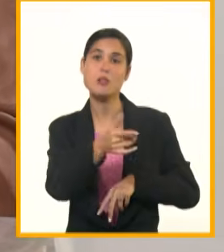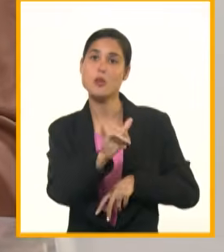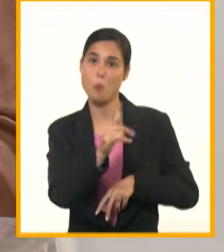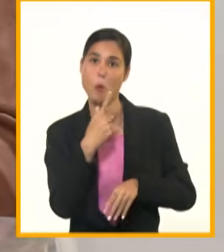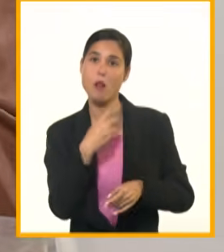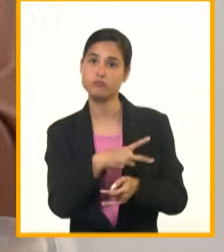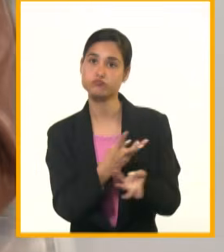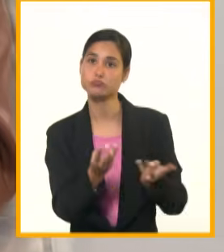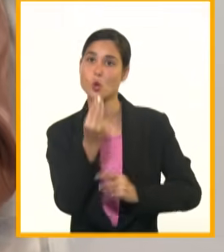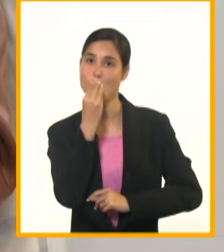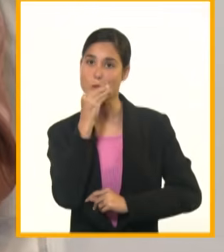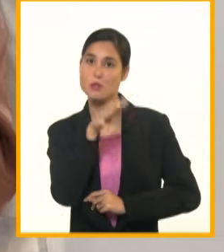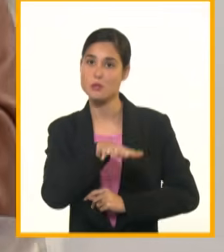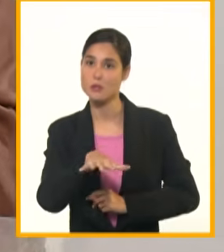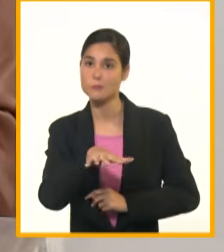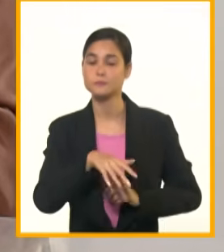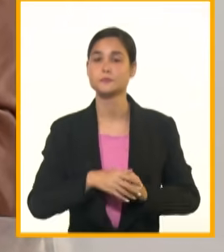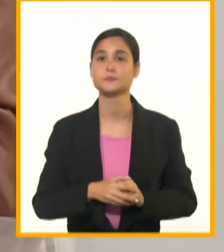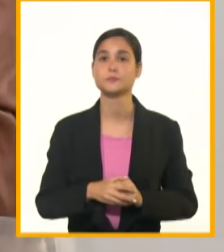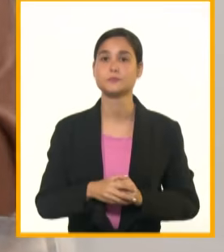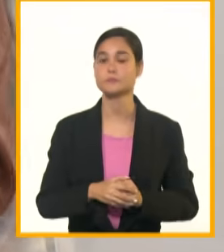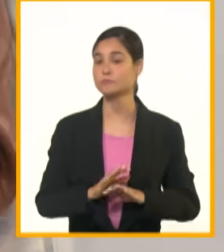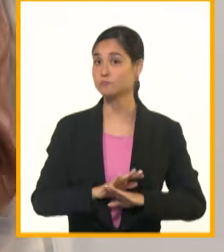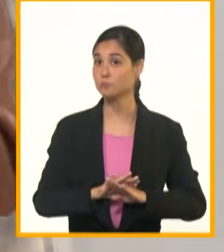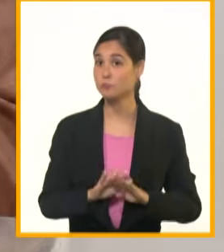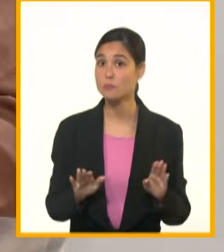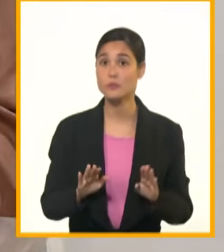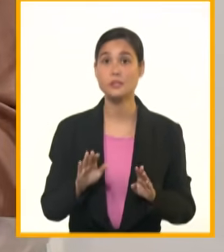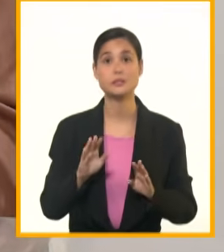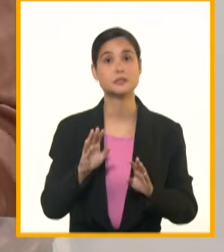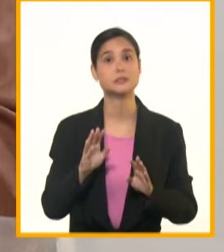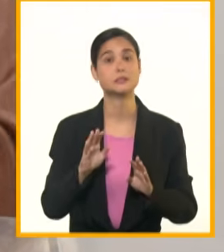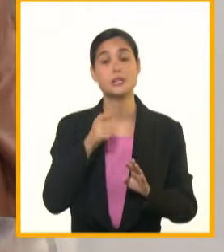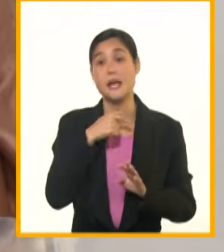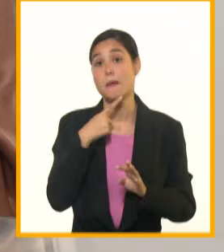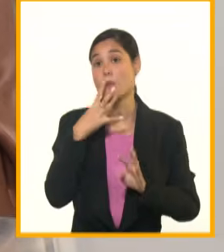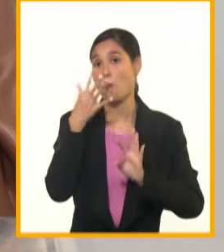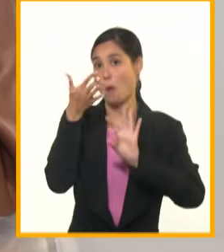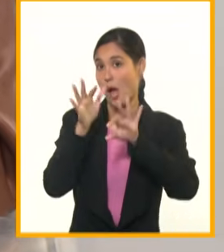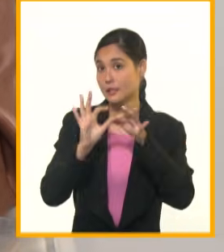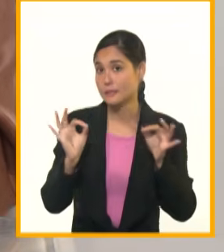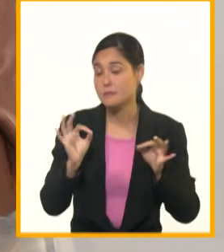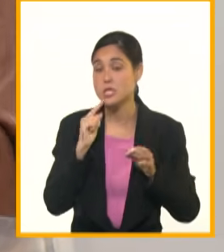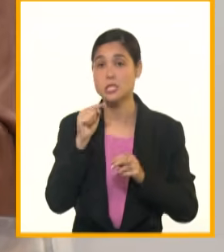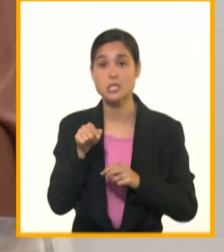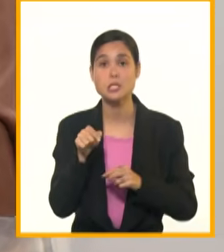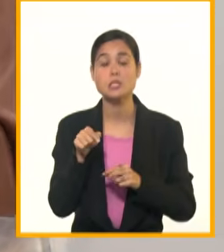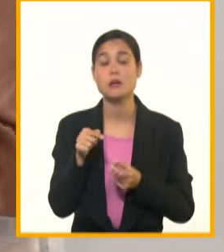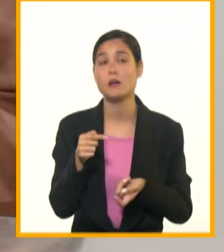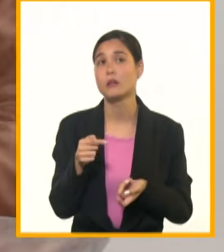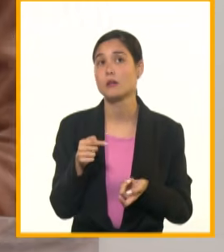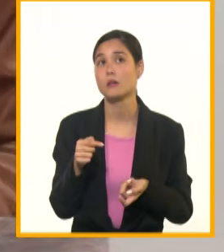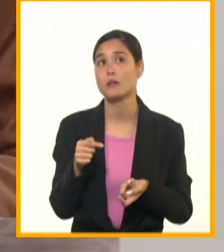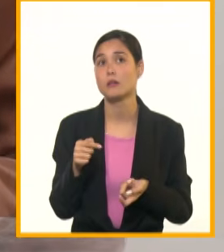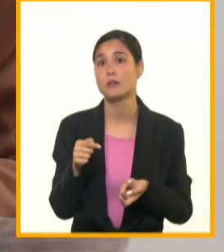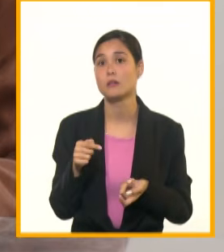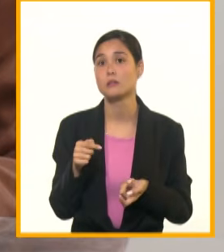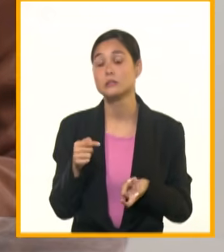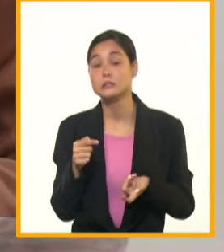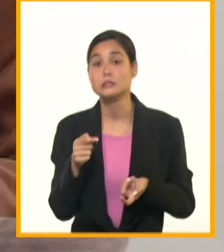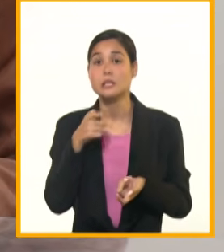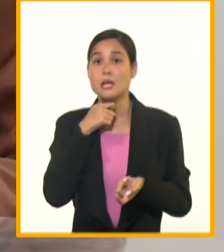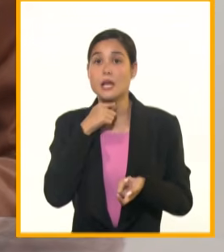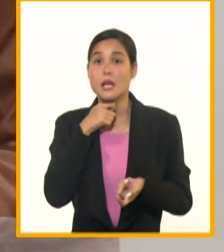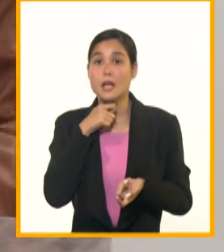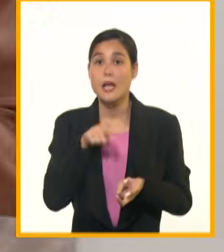Fidel en Artemisa, igual que Mayabeque o igual que casi todas las provincias de Cuba. Artemisa, tanto en la parte que